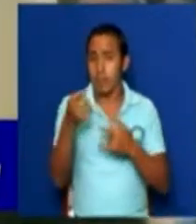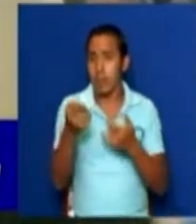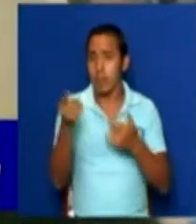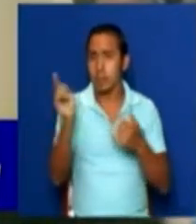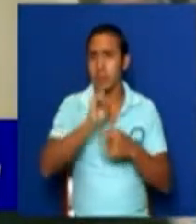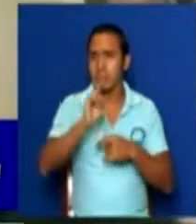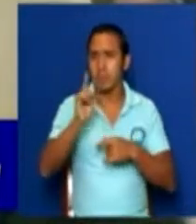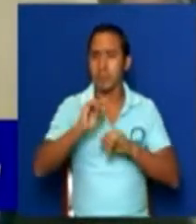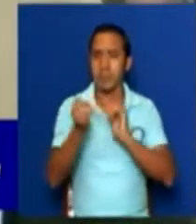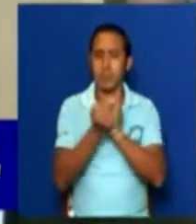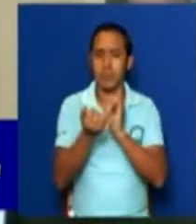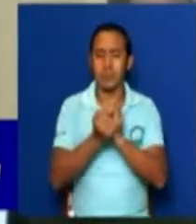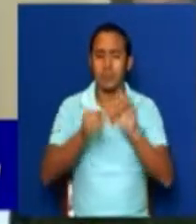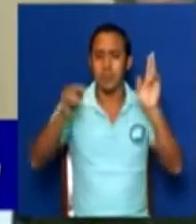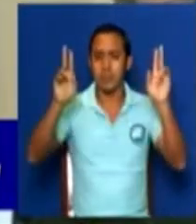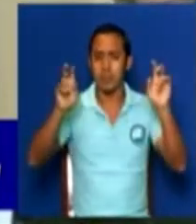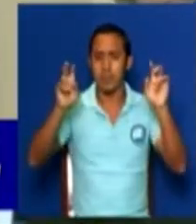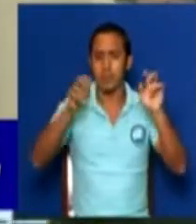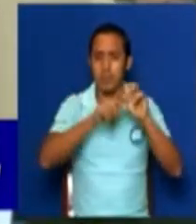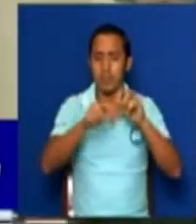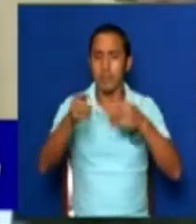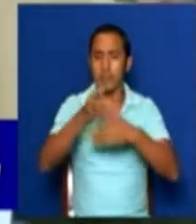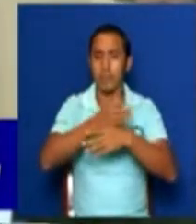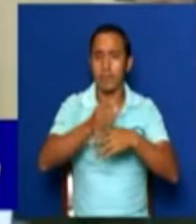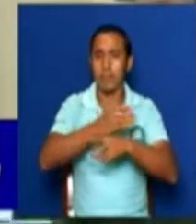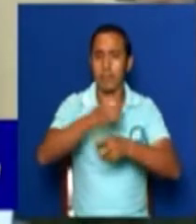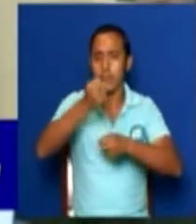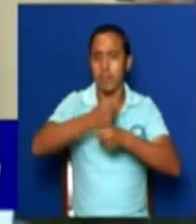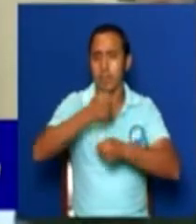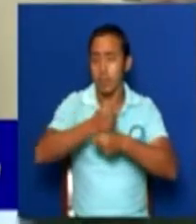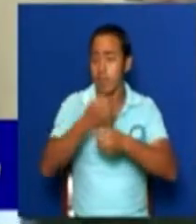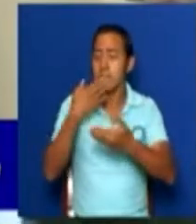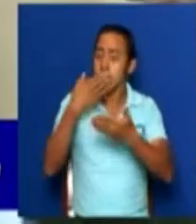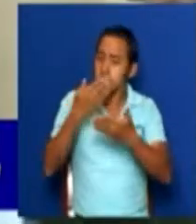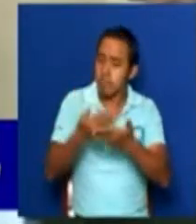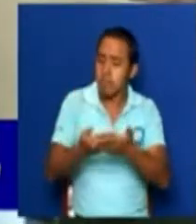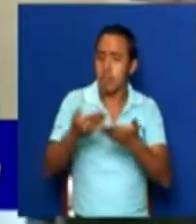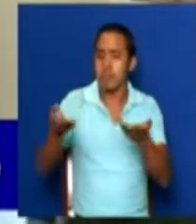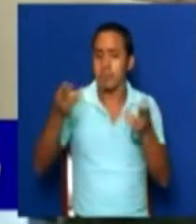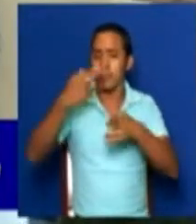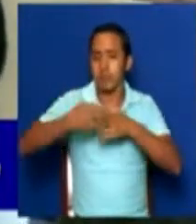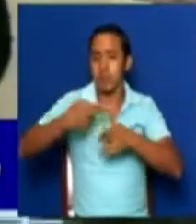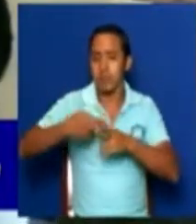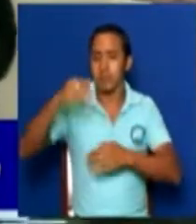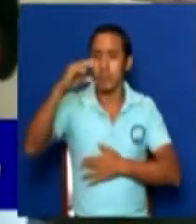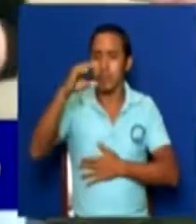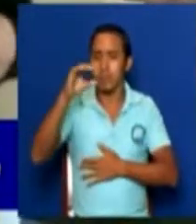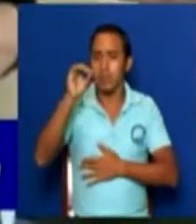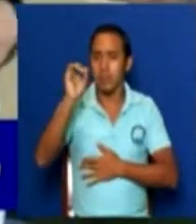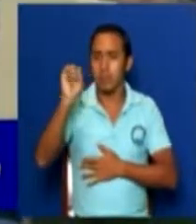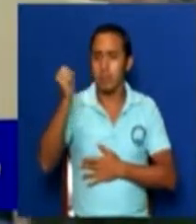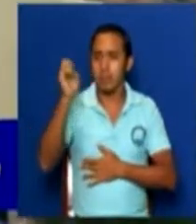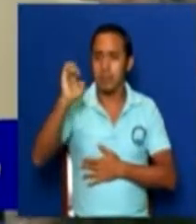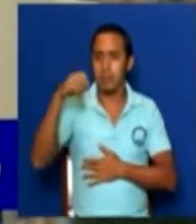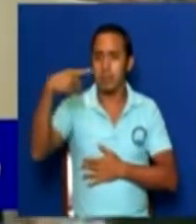todas las temáticas que competen a los temas laborales. Así que muchísimas gracias en nombre de COSEP.